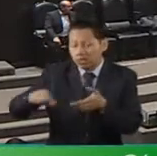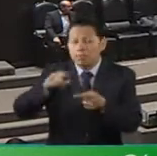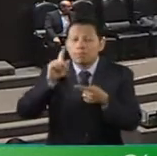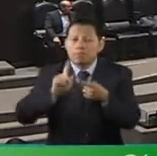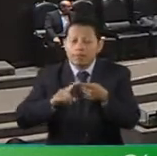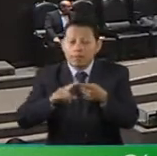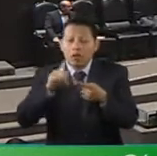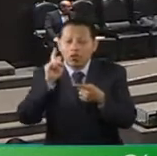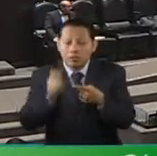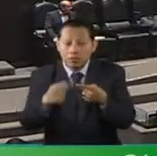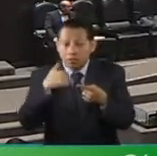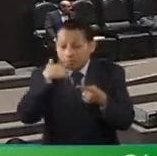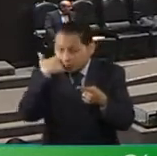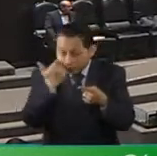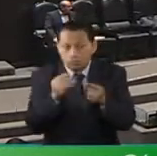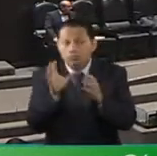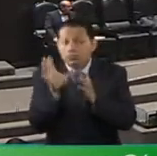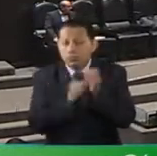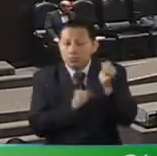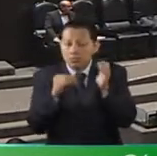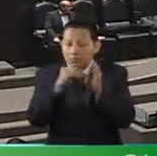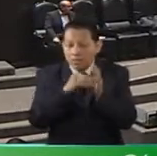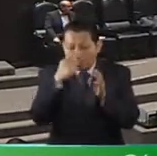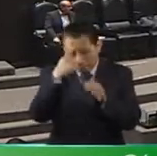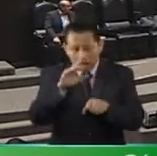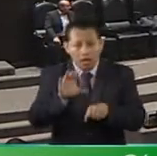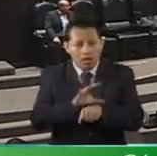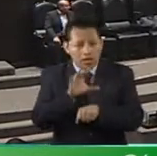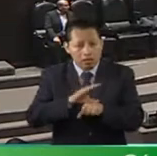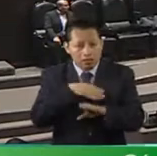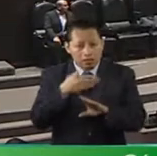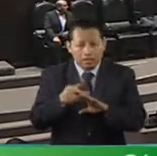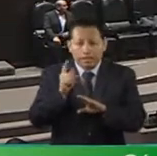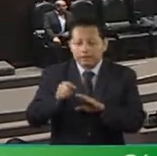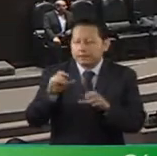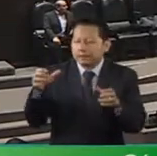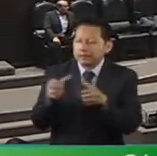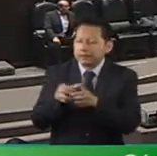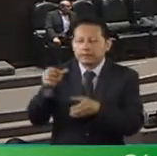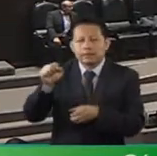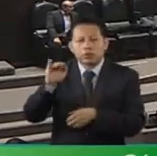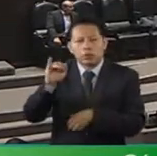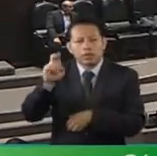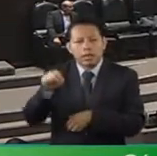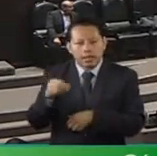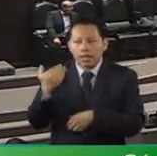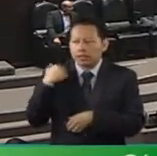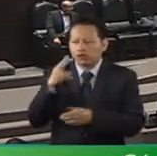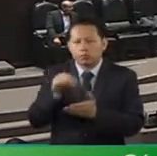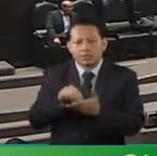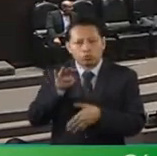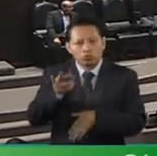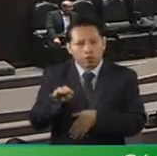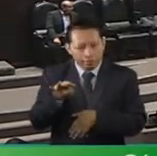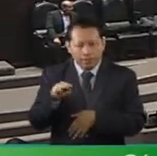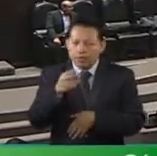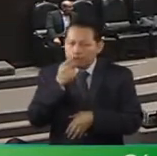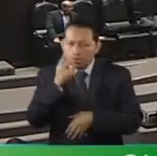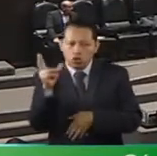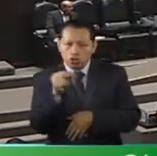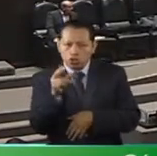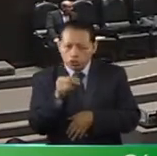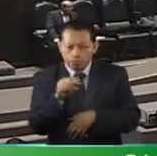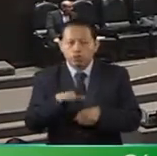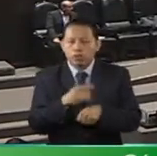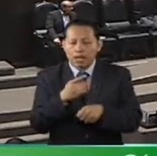de constitucionalizar la contrarreforma energética que la Suprema Corte invalidó en el 2019, porque violaba el derecho al medio